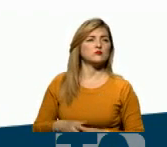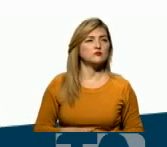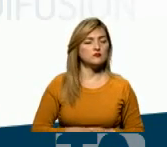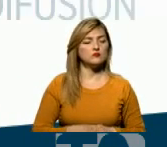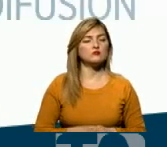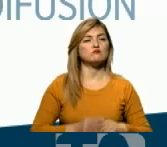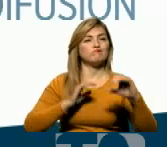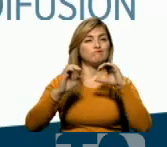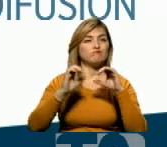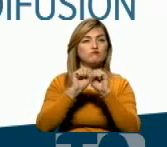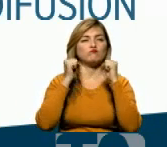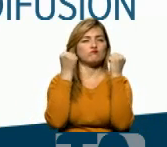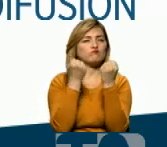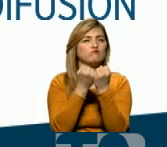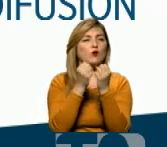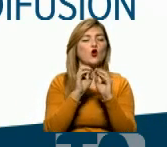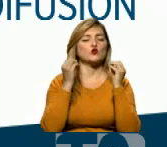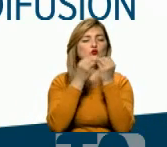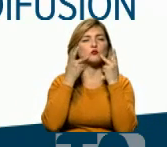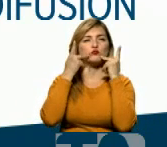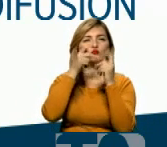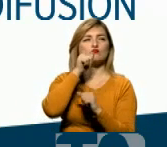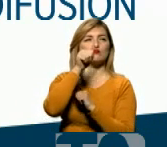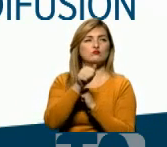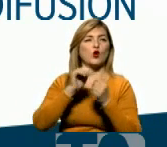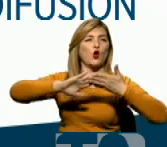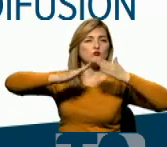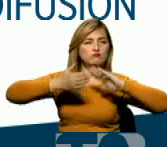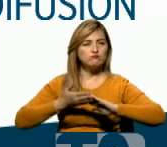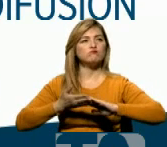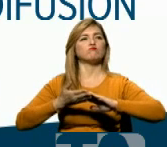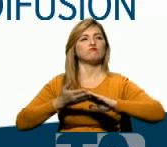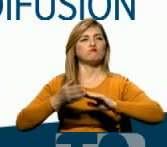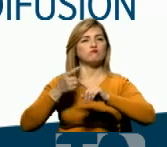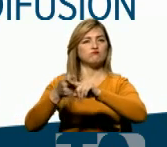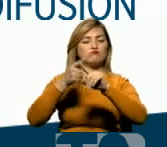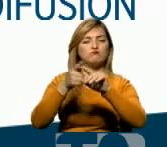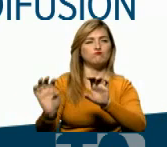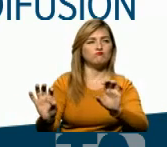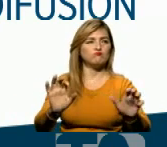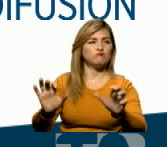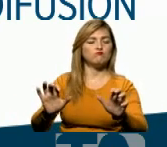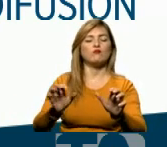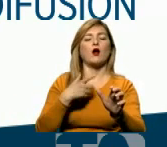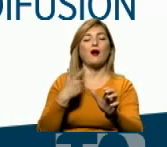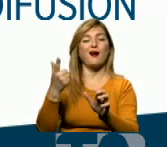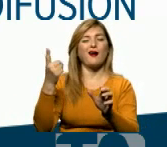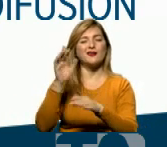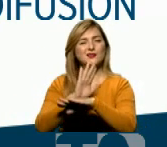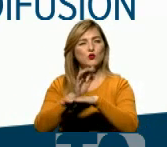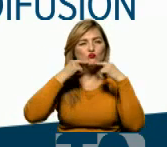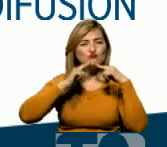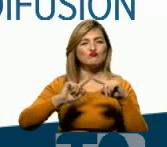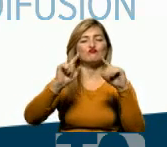consideran medios de comunicación social a las organizaciones públicas, privadas y comunitarias, así como los concesionarios de frecuencias de radio y televisión que ejercen la